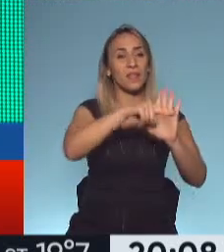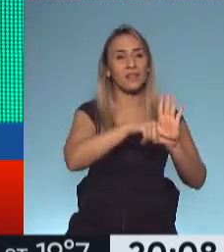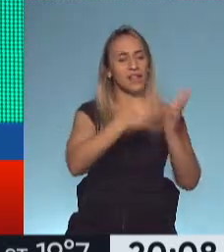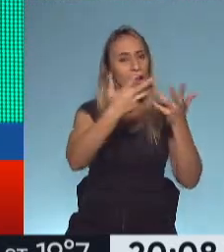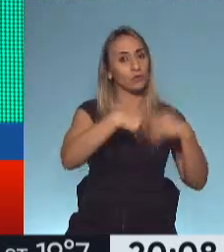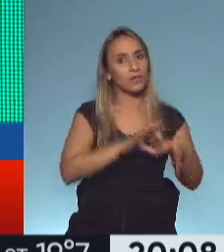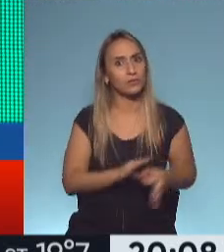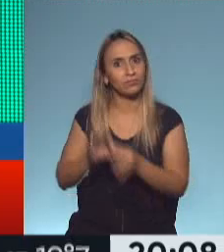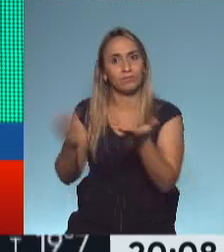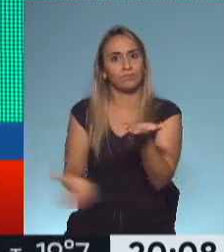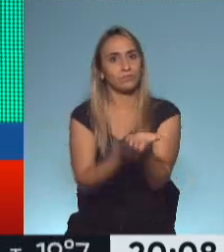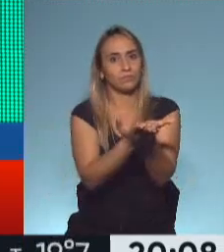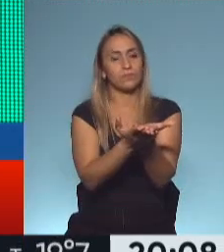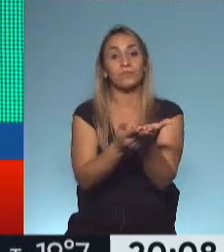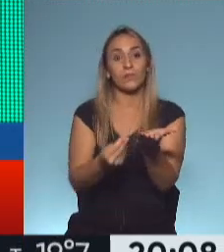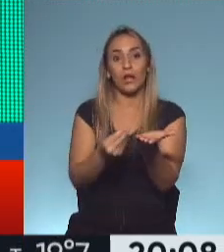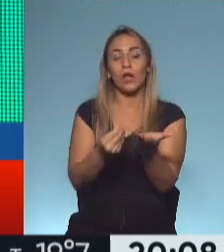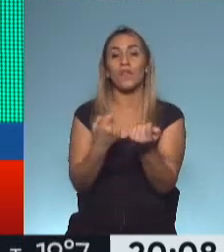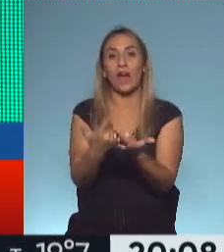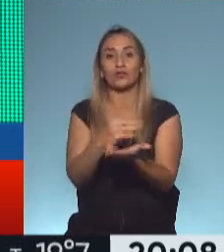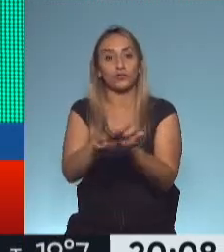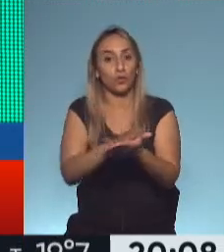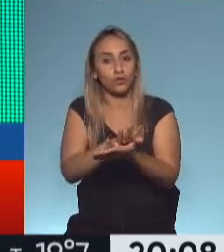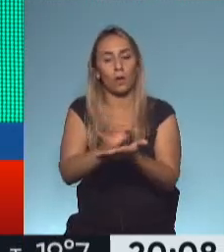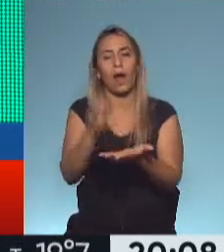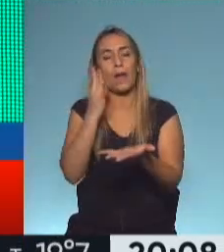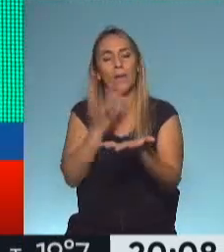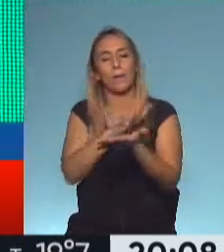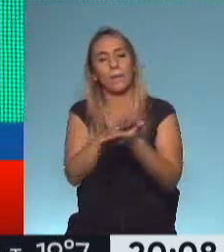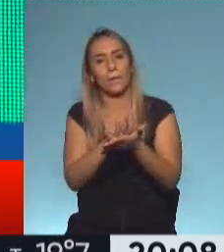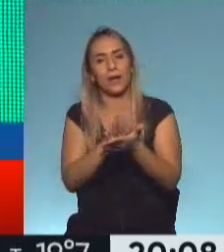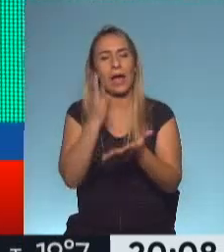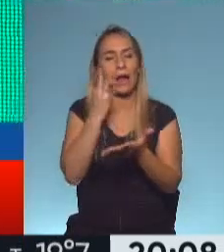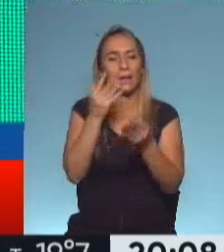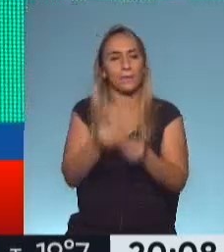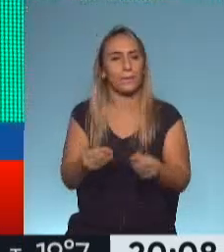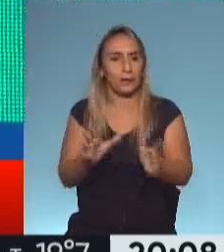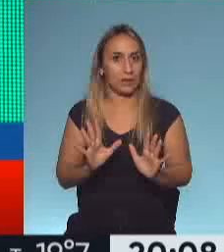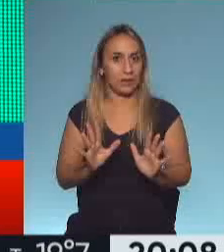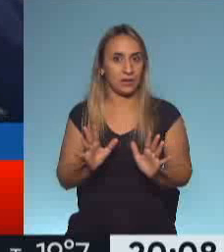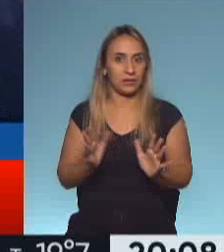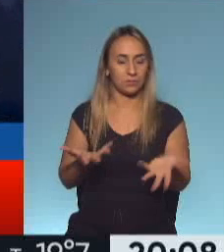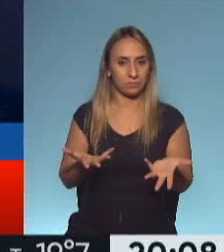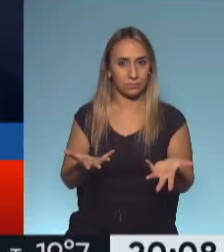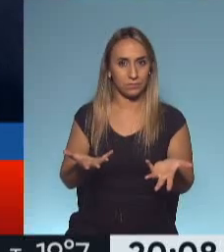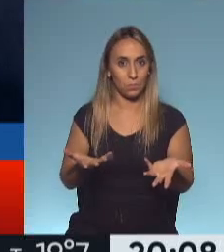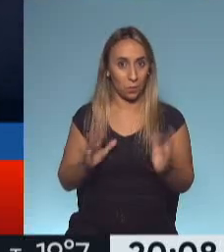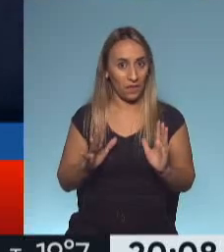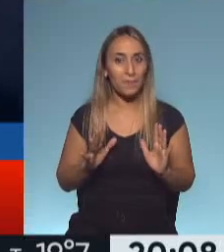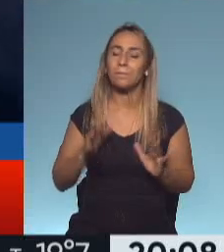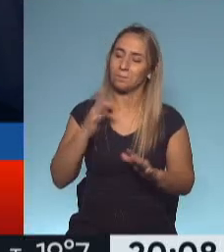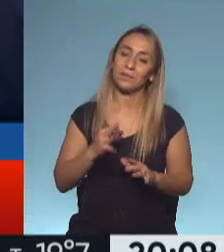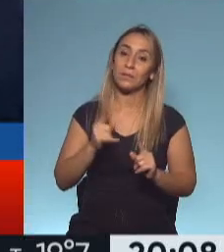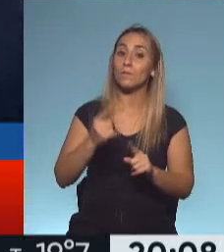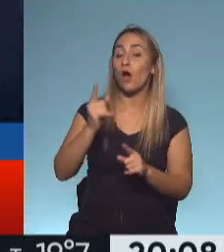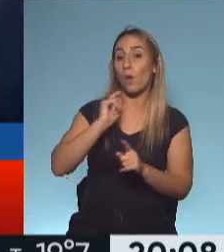se le oponga la solución o el parche, la solución a esas personas. Bueno, en la práctica fue así. El bono de 15.000